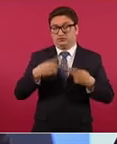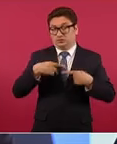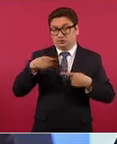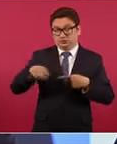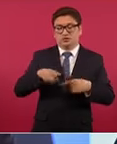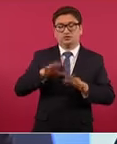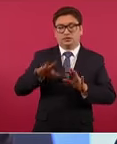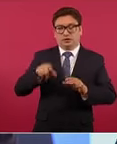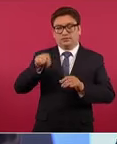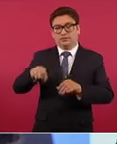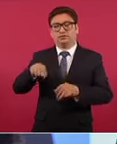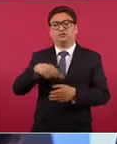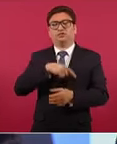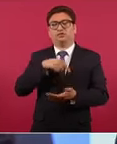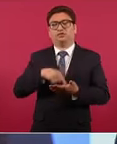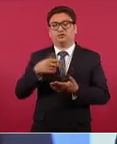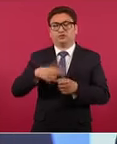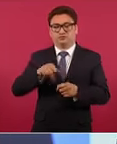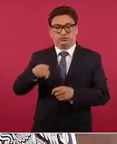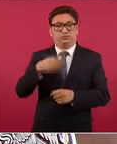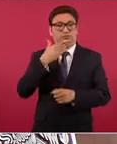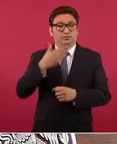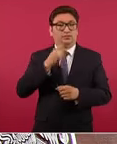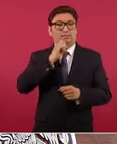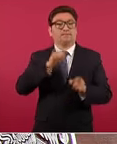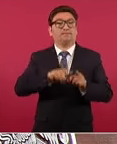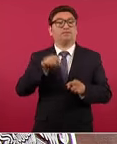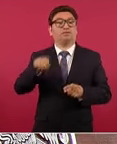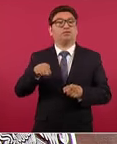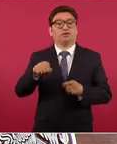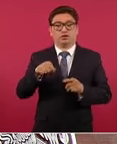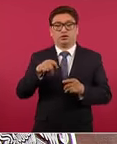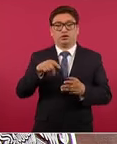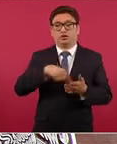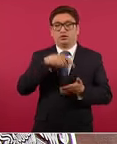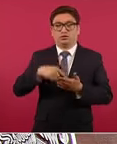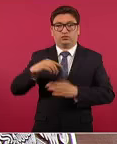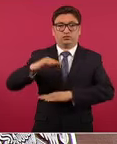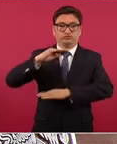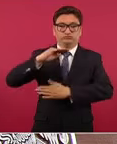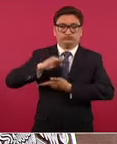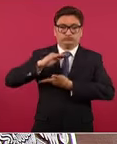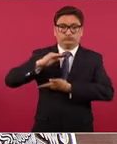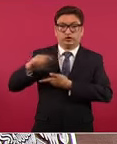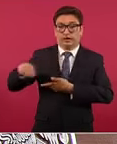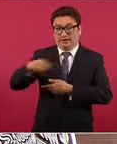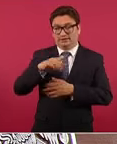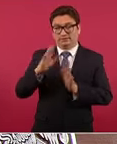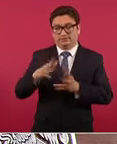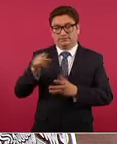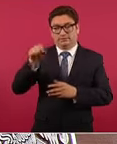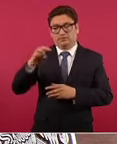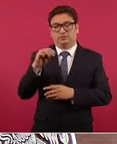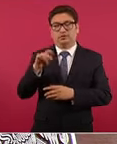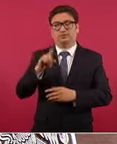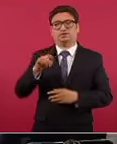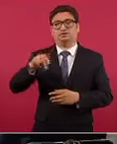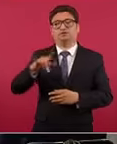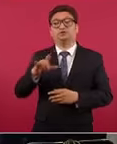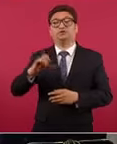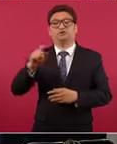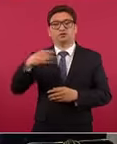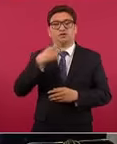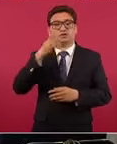a esta unidad además de eso también una unidad de mastografía que estaba en manzanillo ya está funcionando pero traemos un